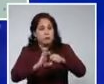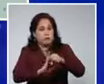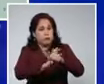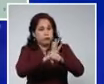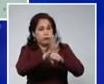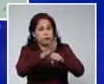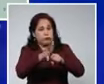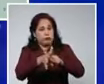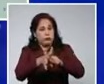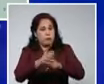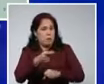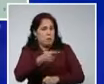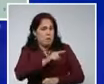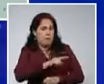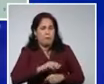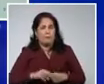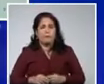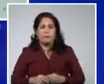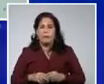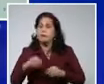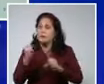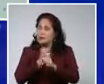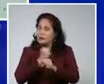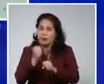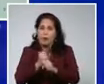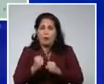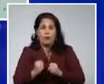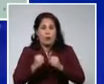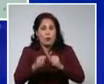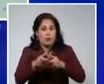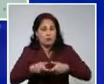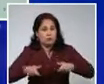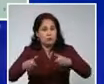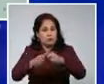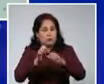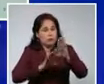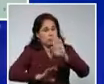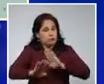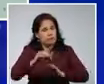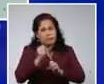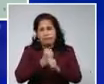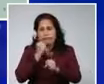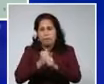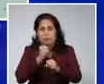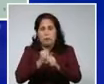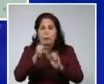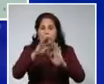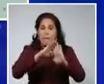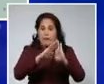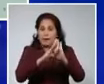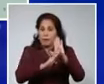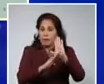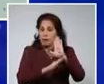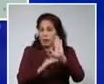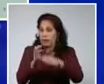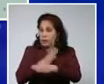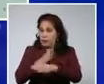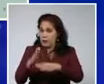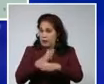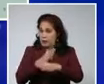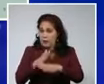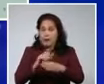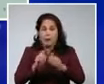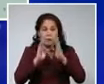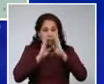en los últimos días, trabajan su Consejo de Defensa, todo el sistema está en función